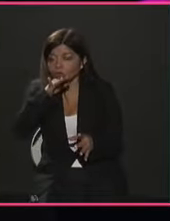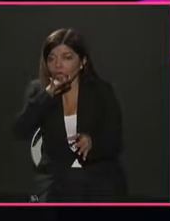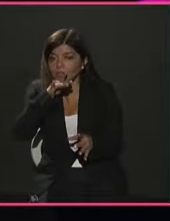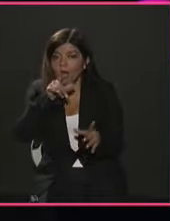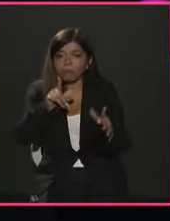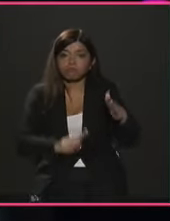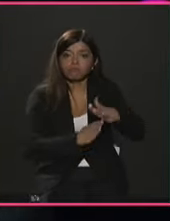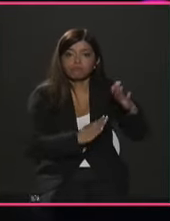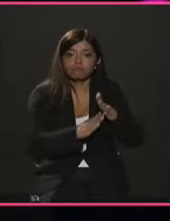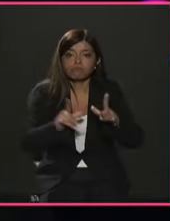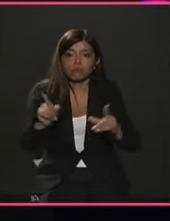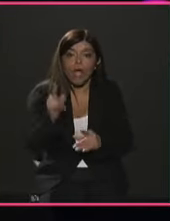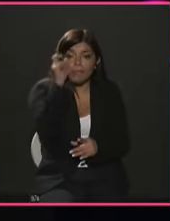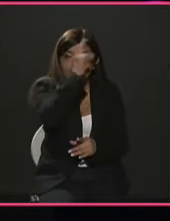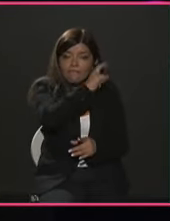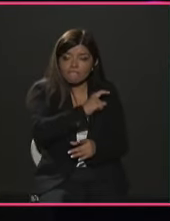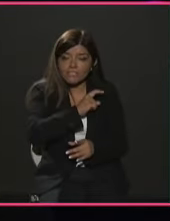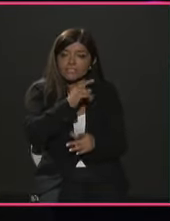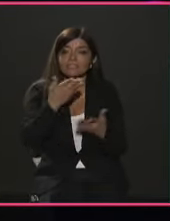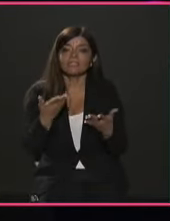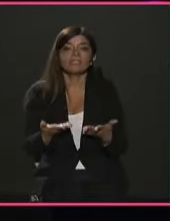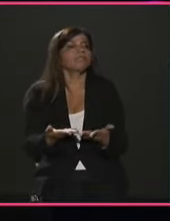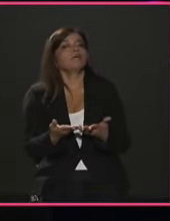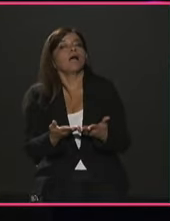difícil y que está